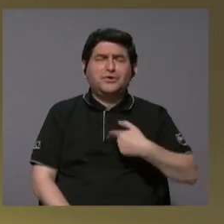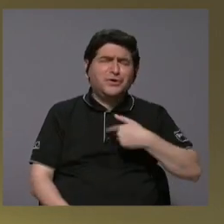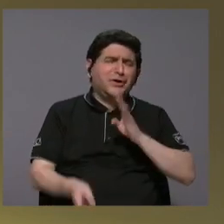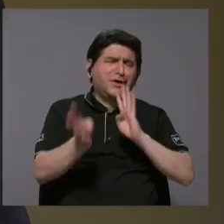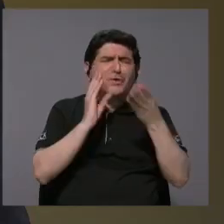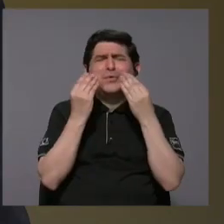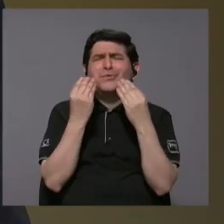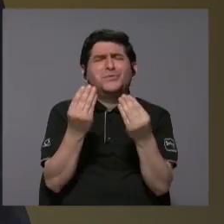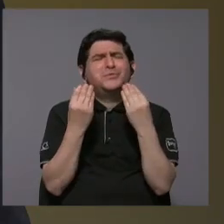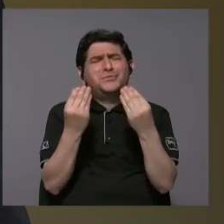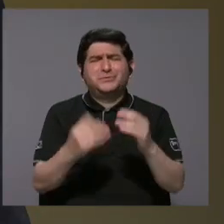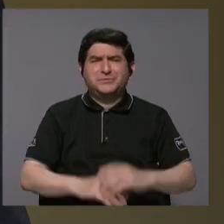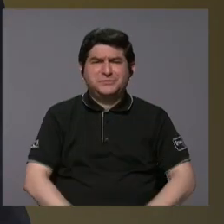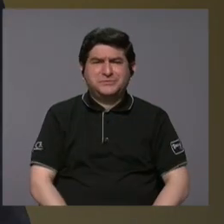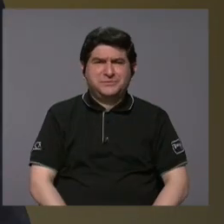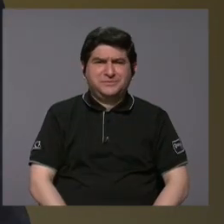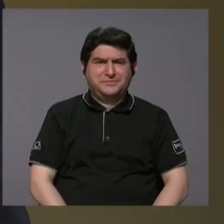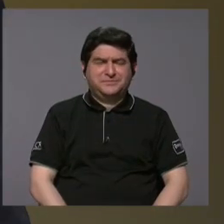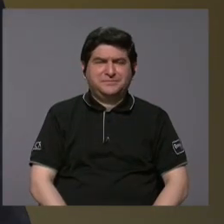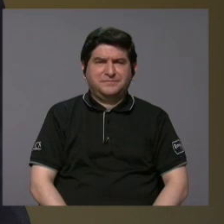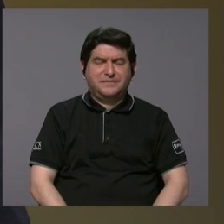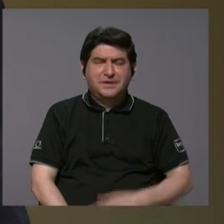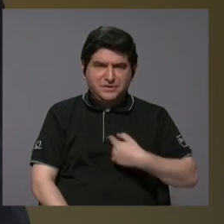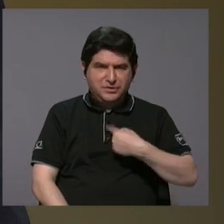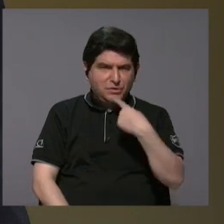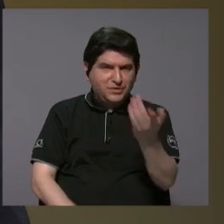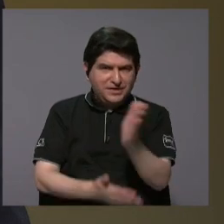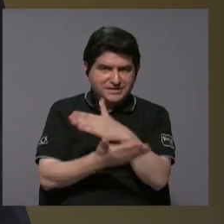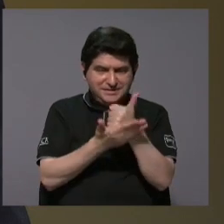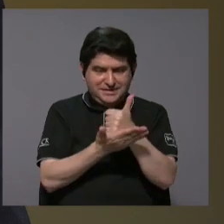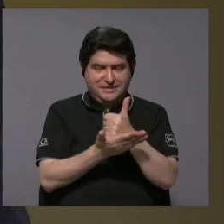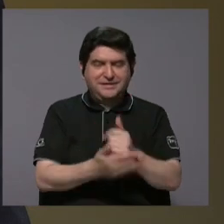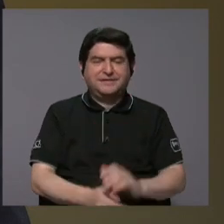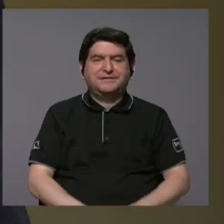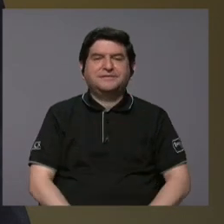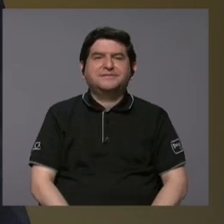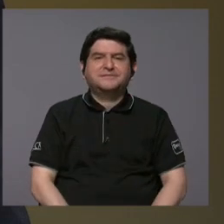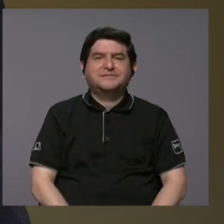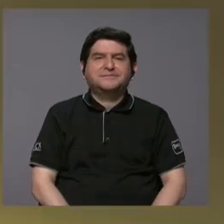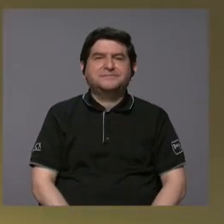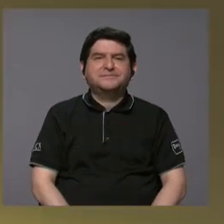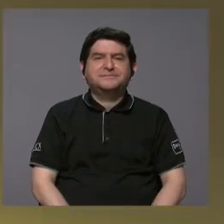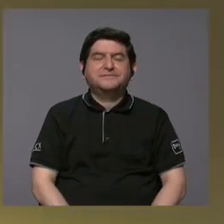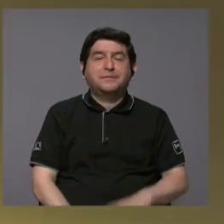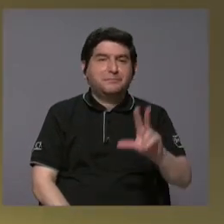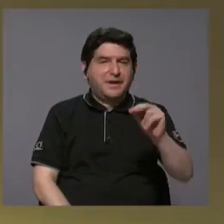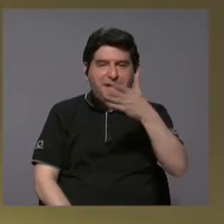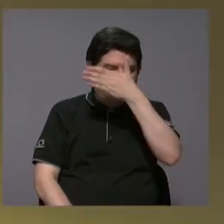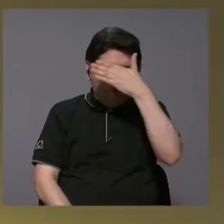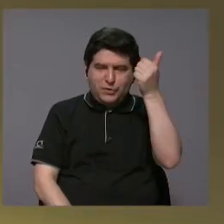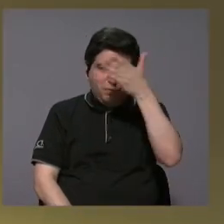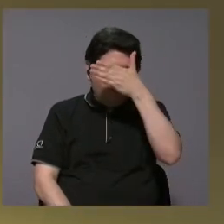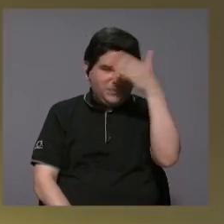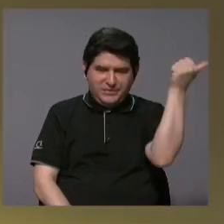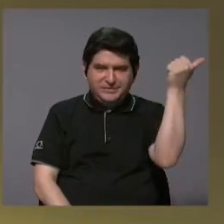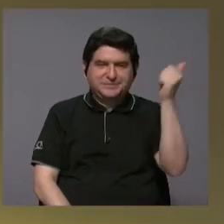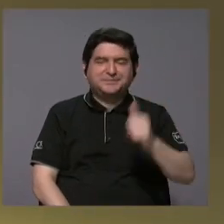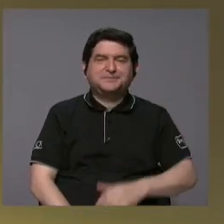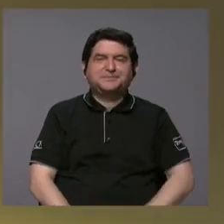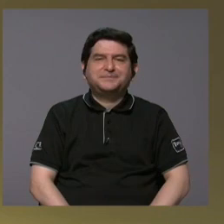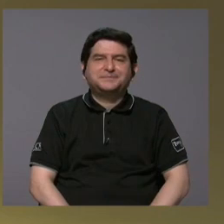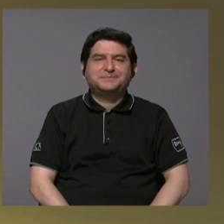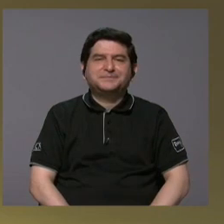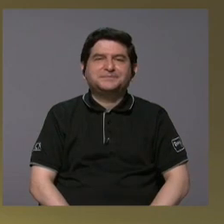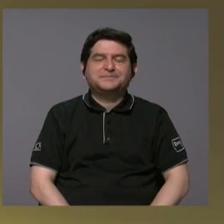razón, pero aquí voy a decir algo que si no se me puede olvidar, que es,